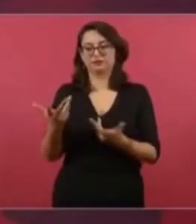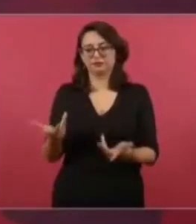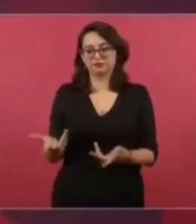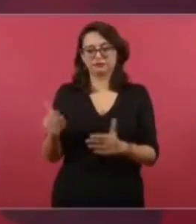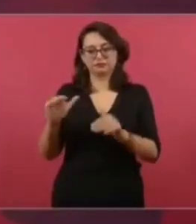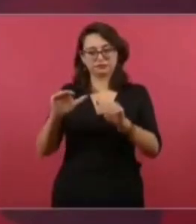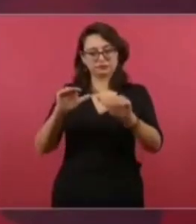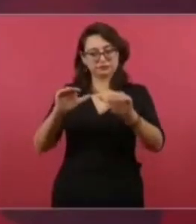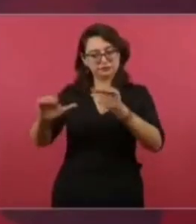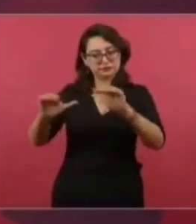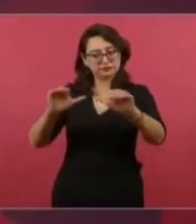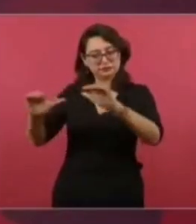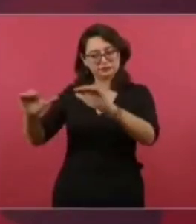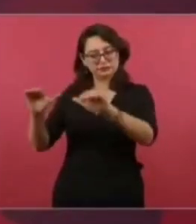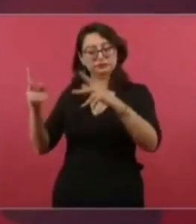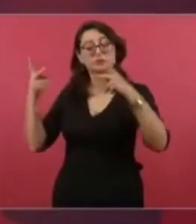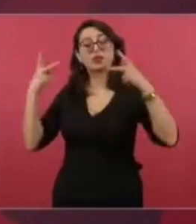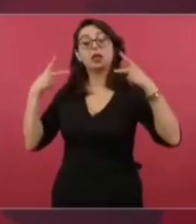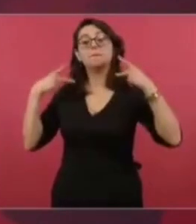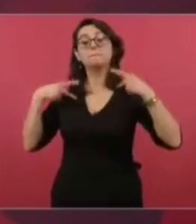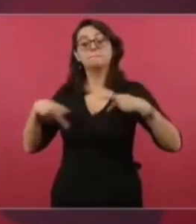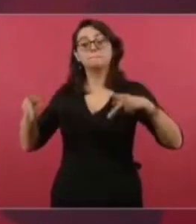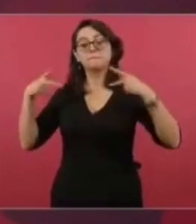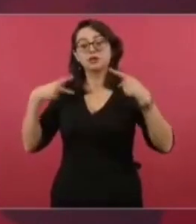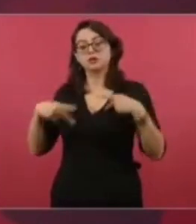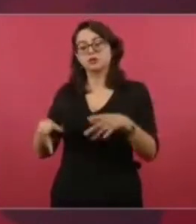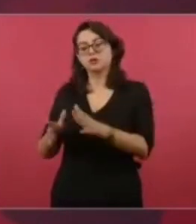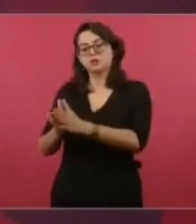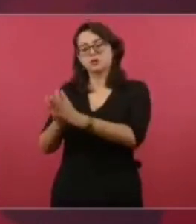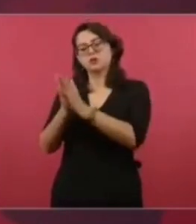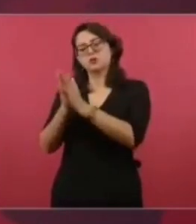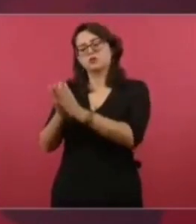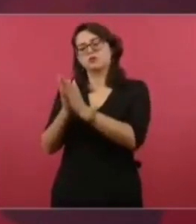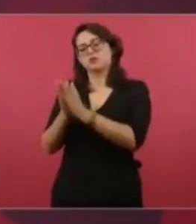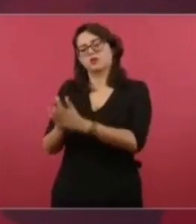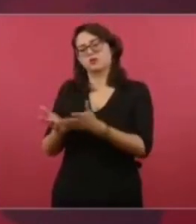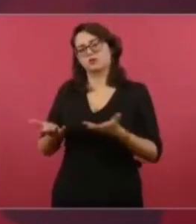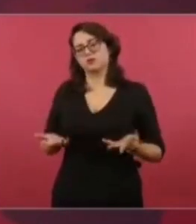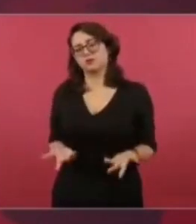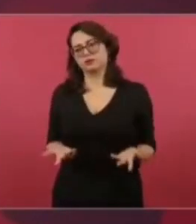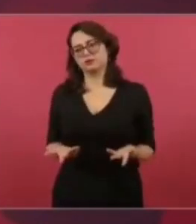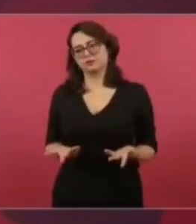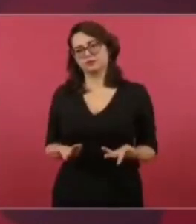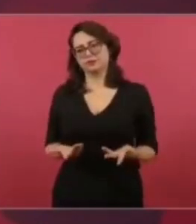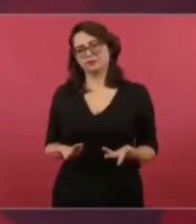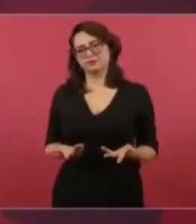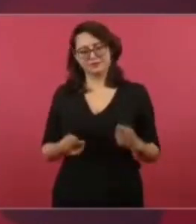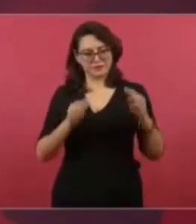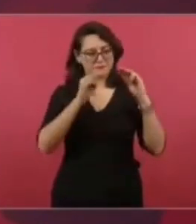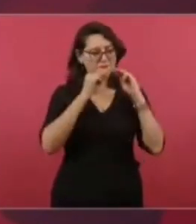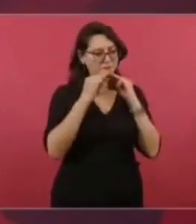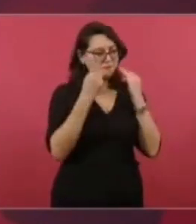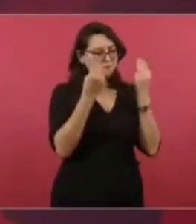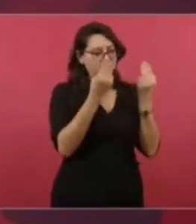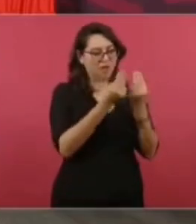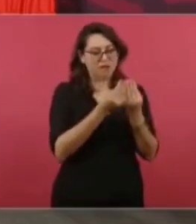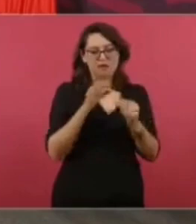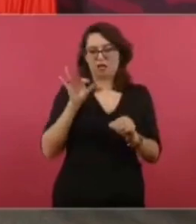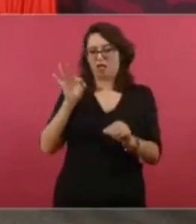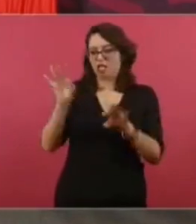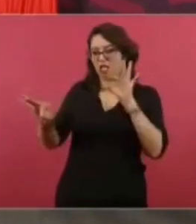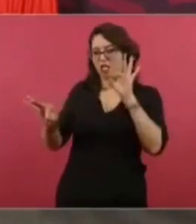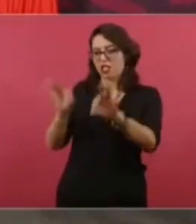presidente Andrés Manuel López Obrador hizo un llamado para que las corcholatas no hagan lo mismo que han hecho los conservadores, pues aseguró que nunca ha